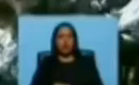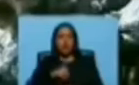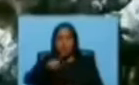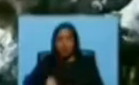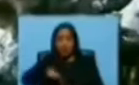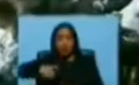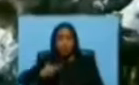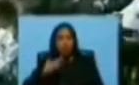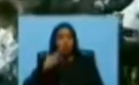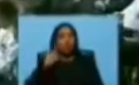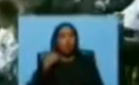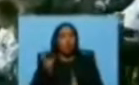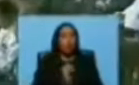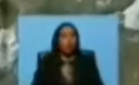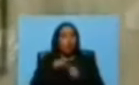garantizar